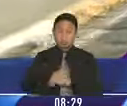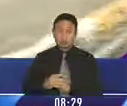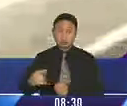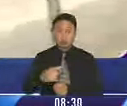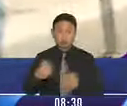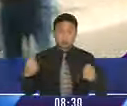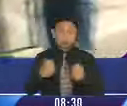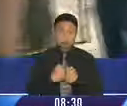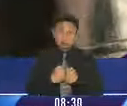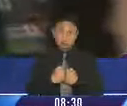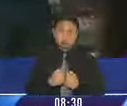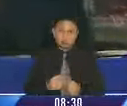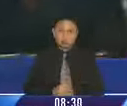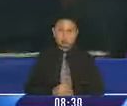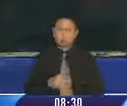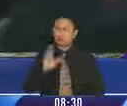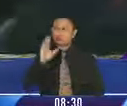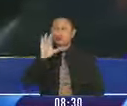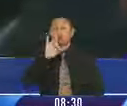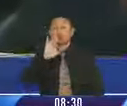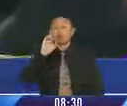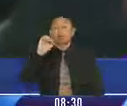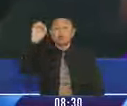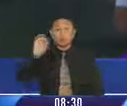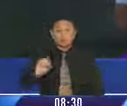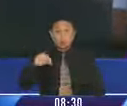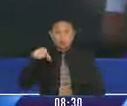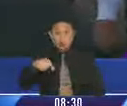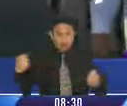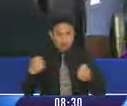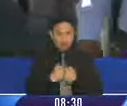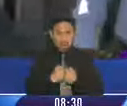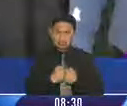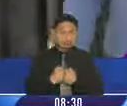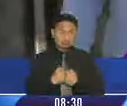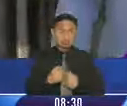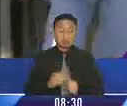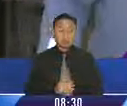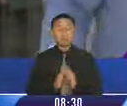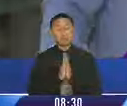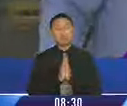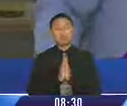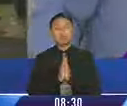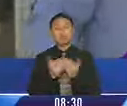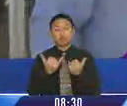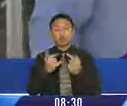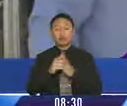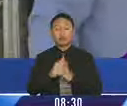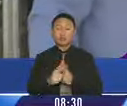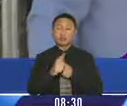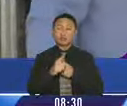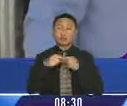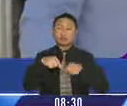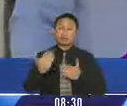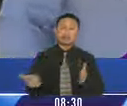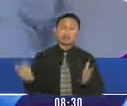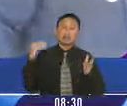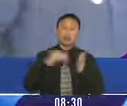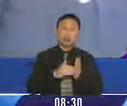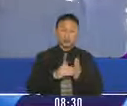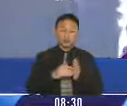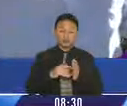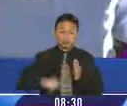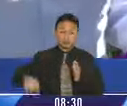los accidentes? Muchísimo, un 80% al menos. Eso pedimos de una manera muy especial, que nos vuelvan a hacer ahí, pero